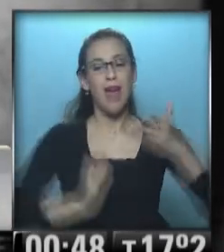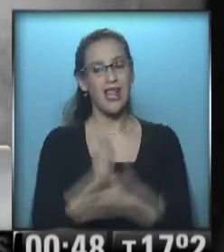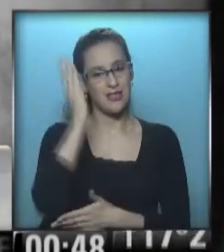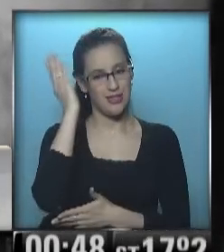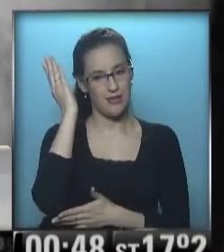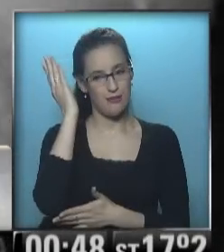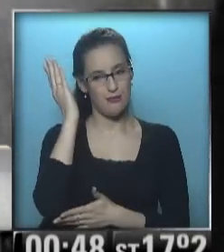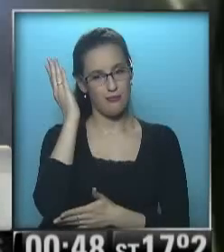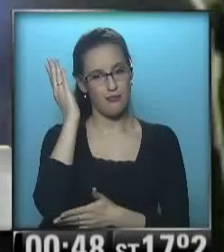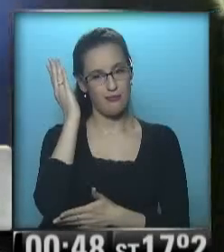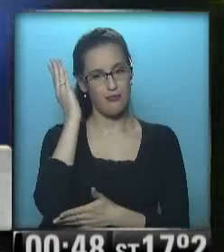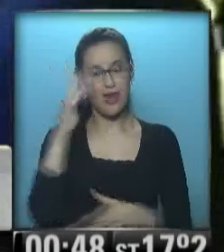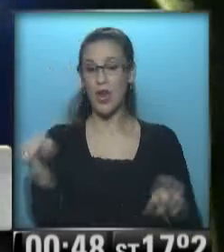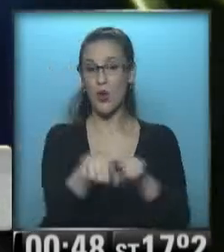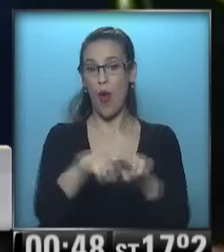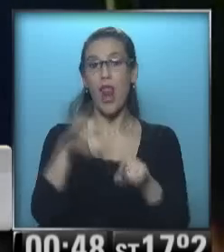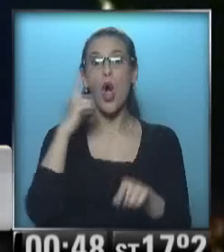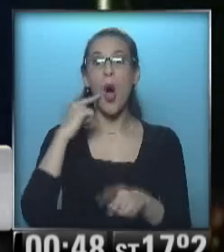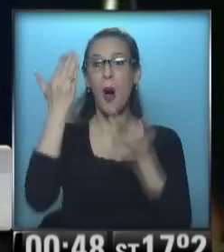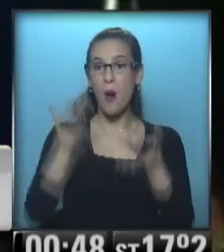él, igual que Cerati.